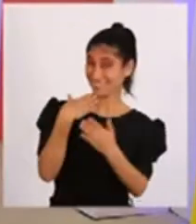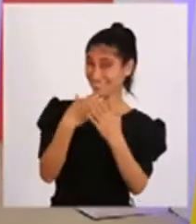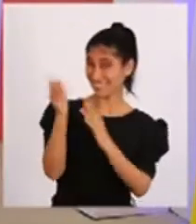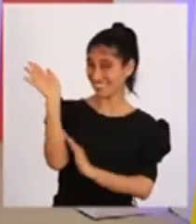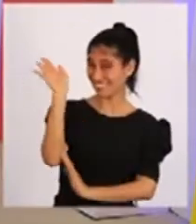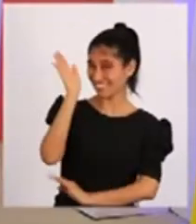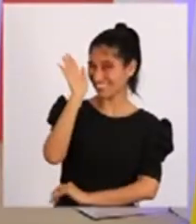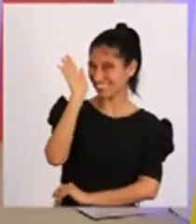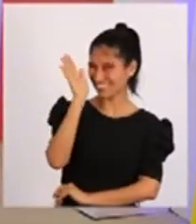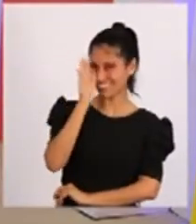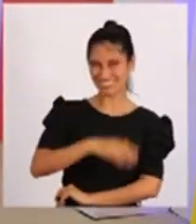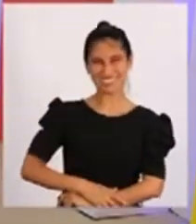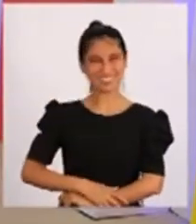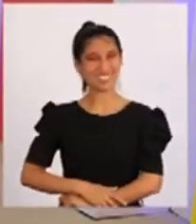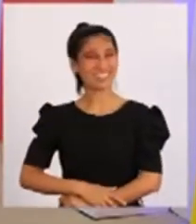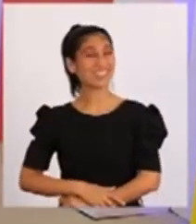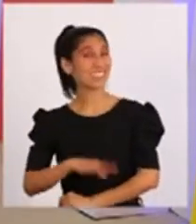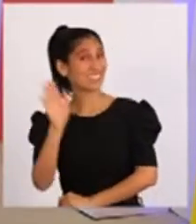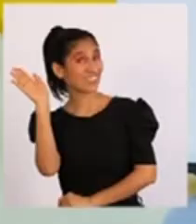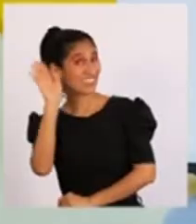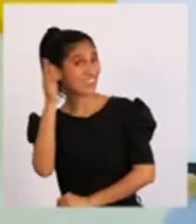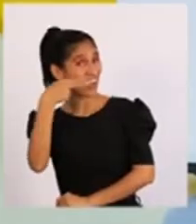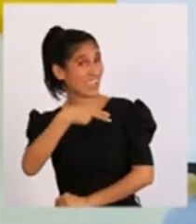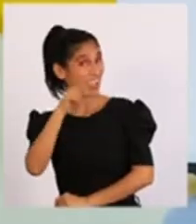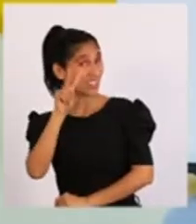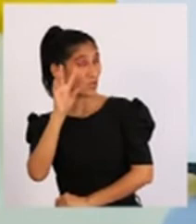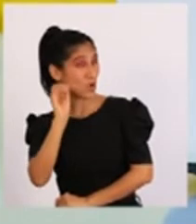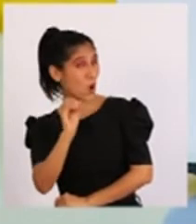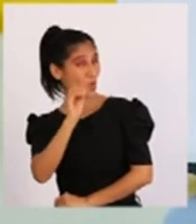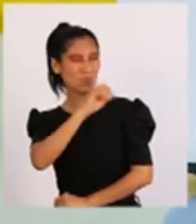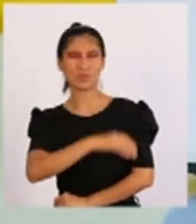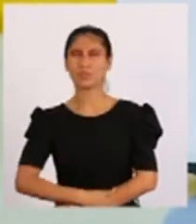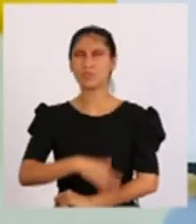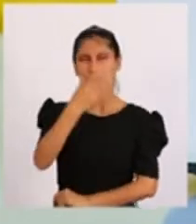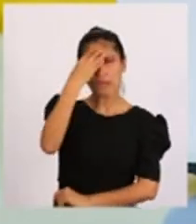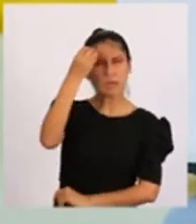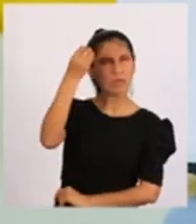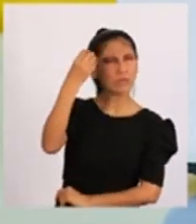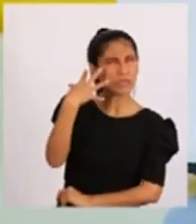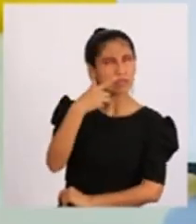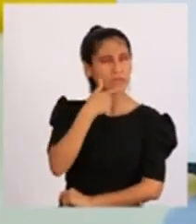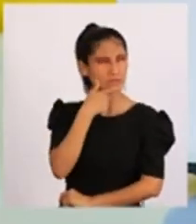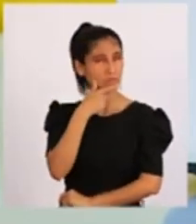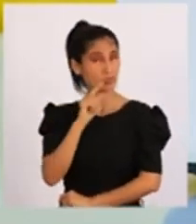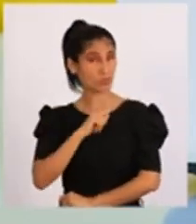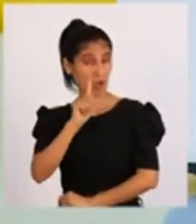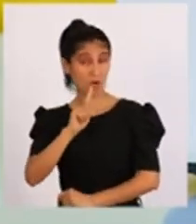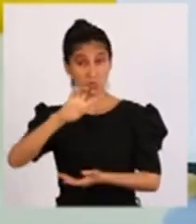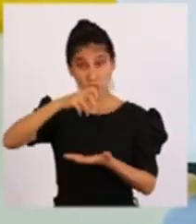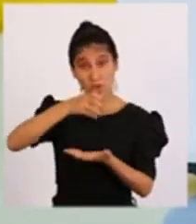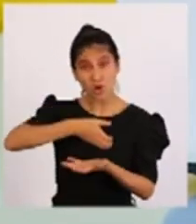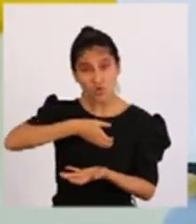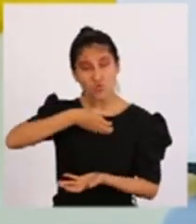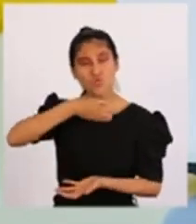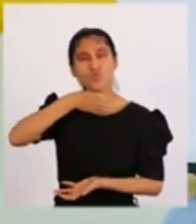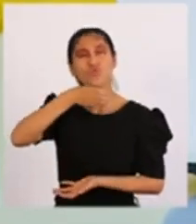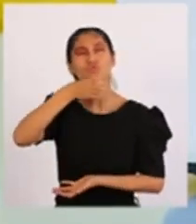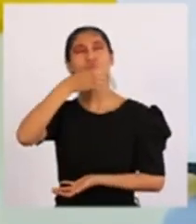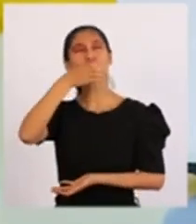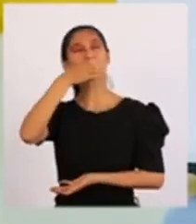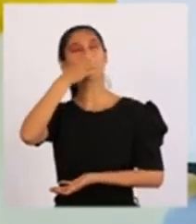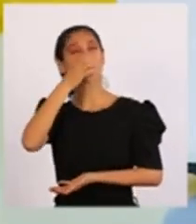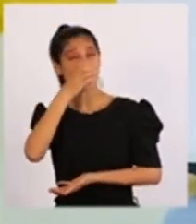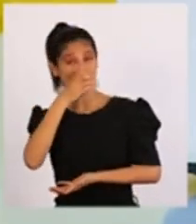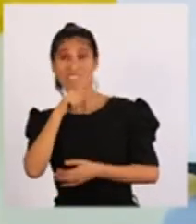Goodbye. Goodbye, H2O. Me había olvidado. Creo que tengo unas botellas de agua de manantial que